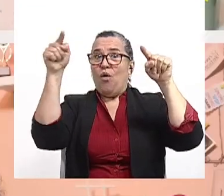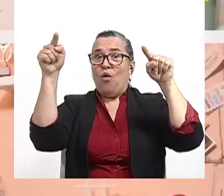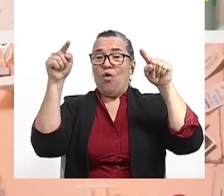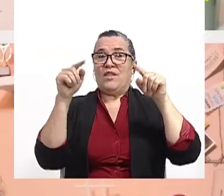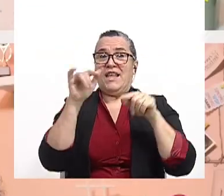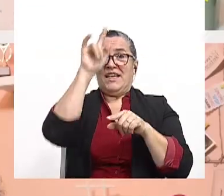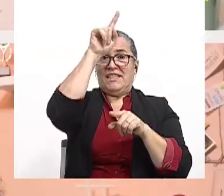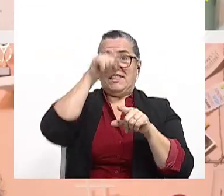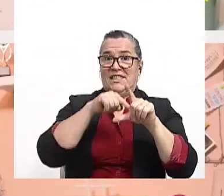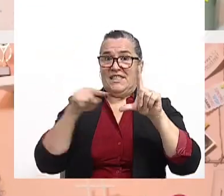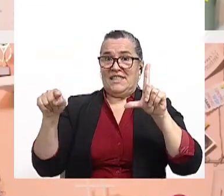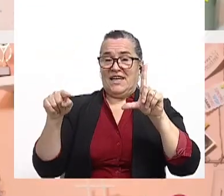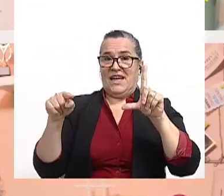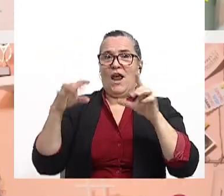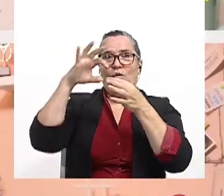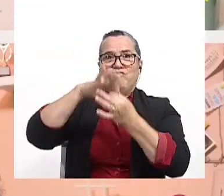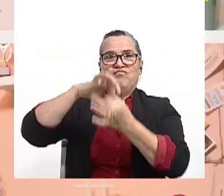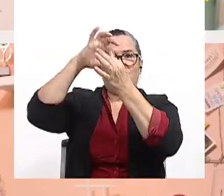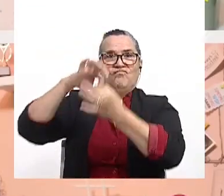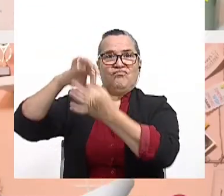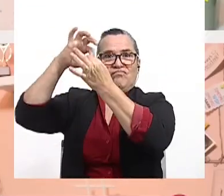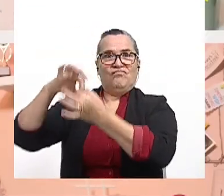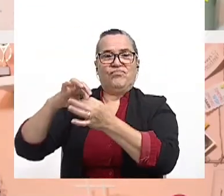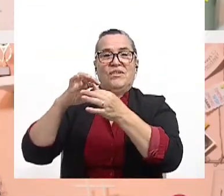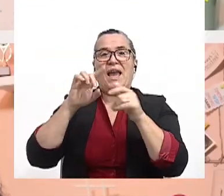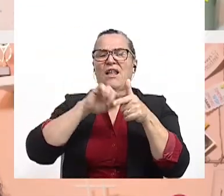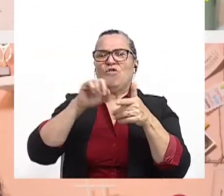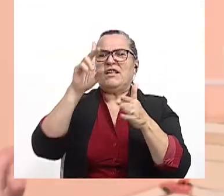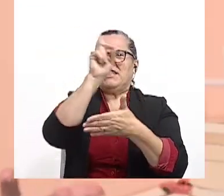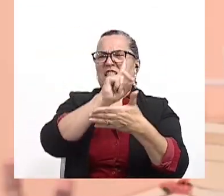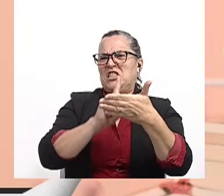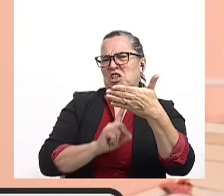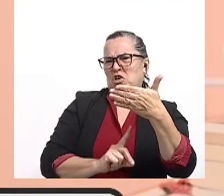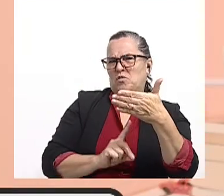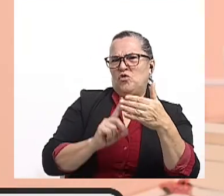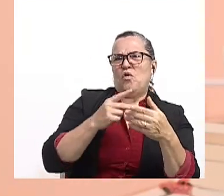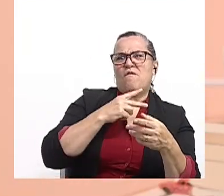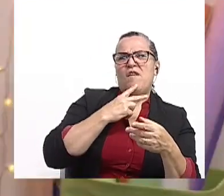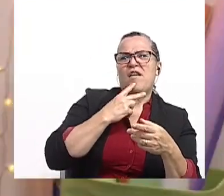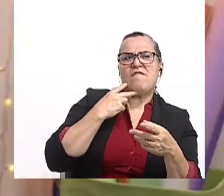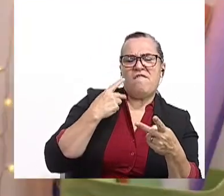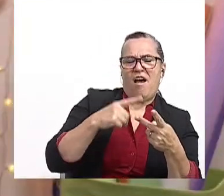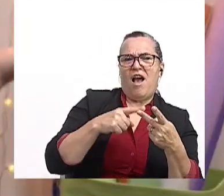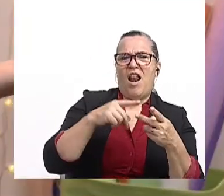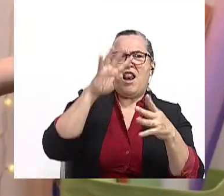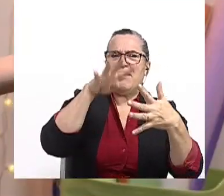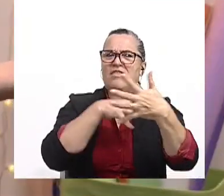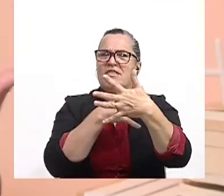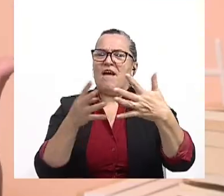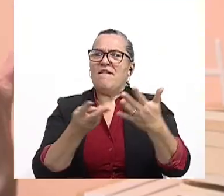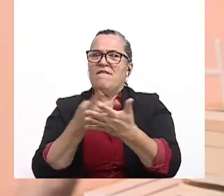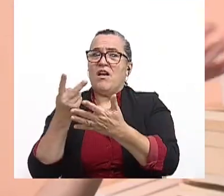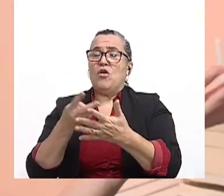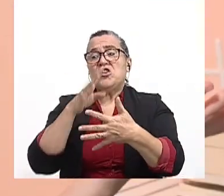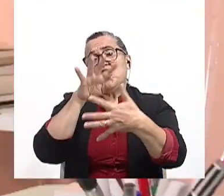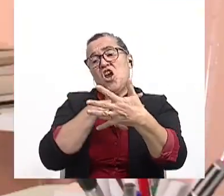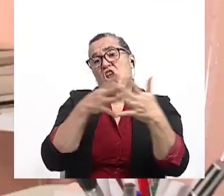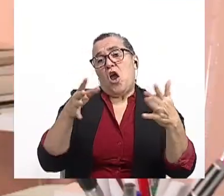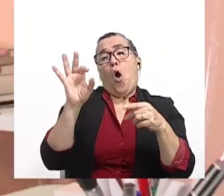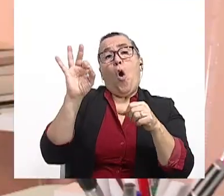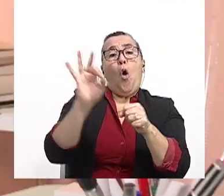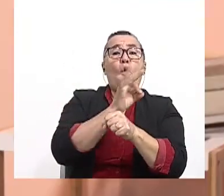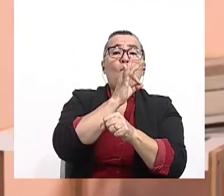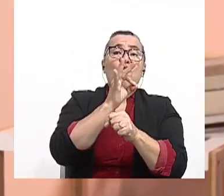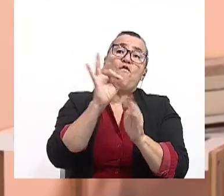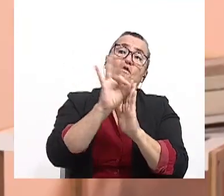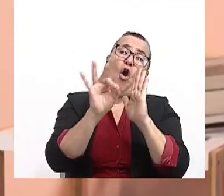que una función se puede definir mediante una descripción verbal, una tabla de valores, una gráfica o una fórmula,